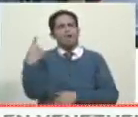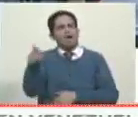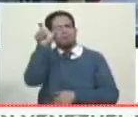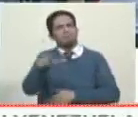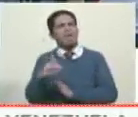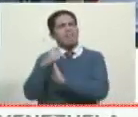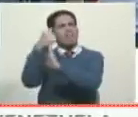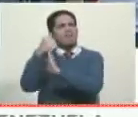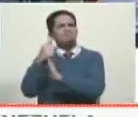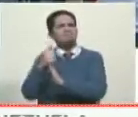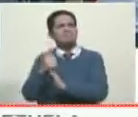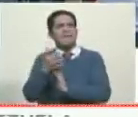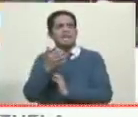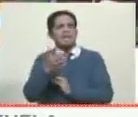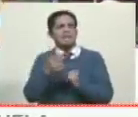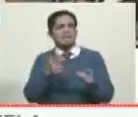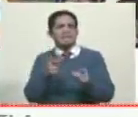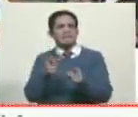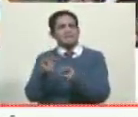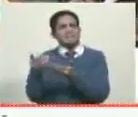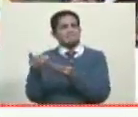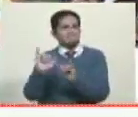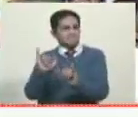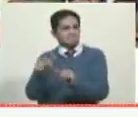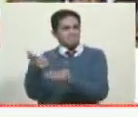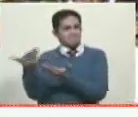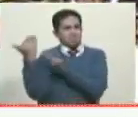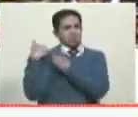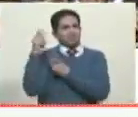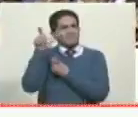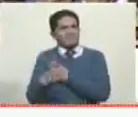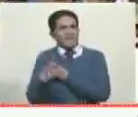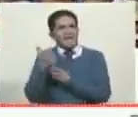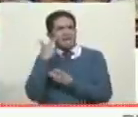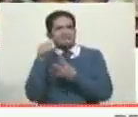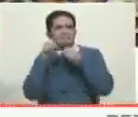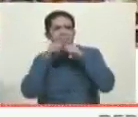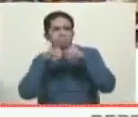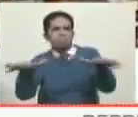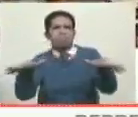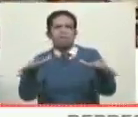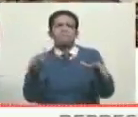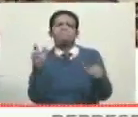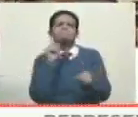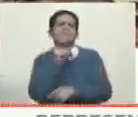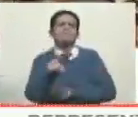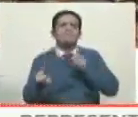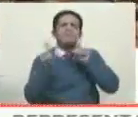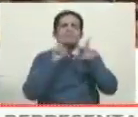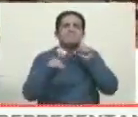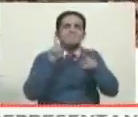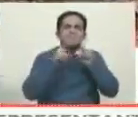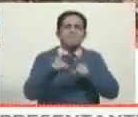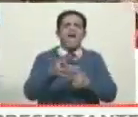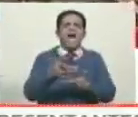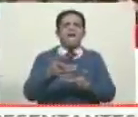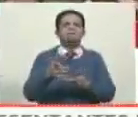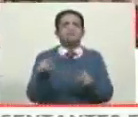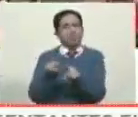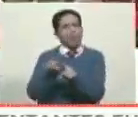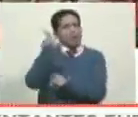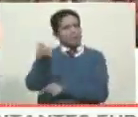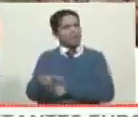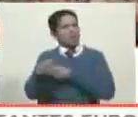responsabilidad que tiene ese señor que sean capaces de mentirle al mundo de la manera que la hagan que lo hacen